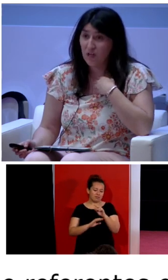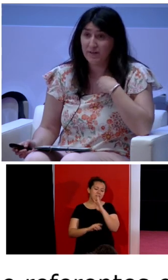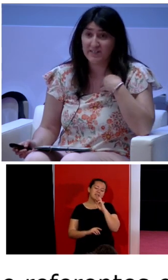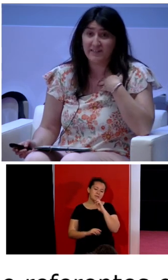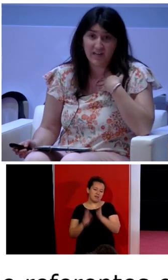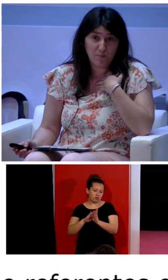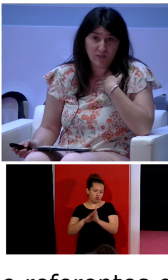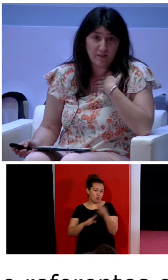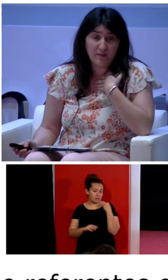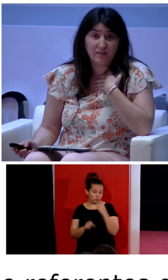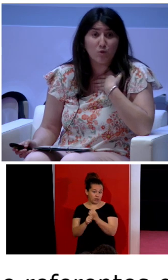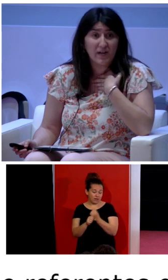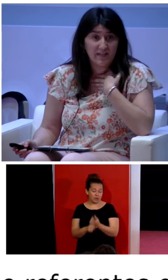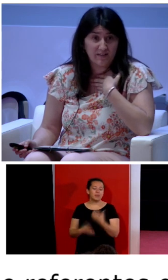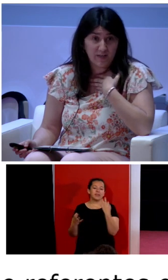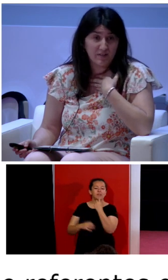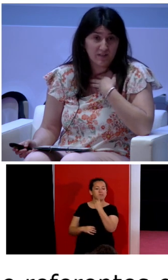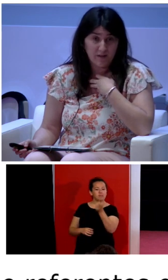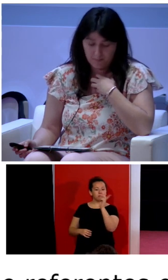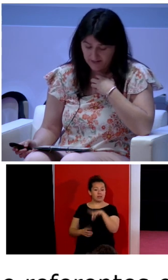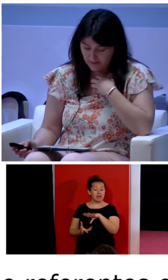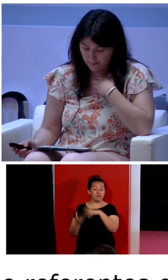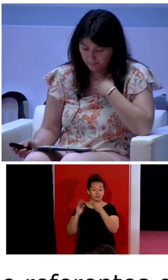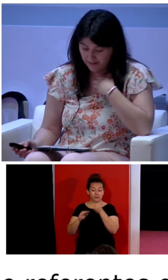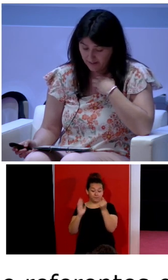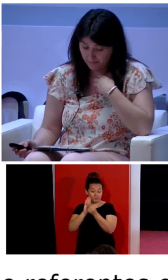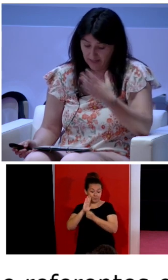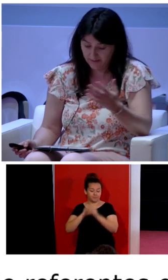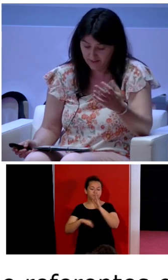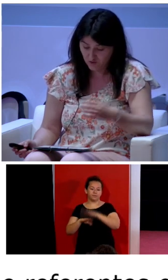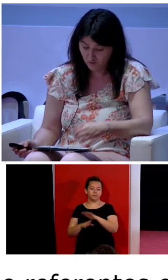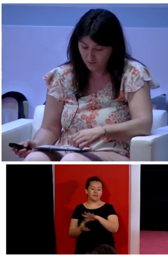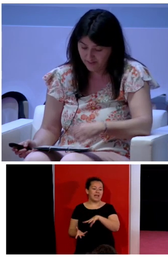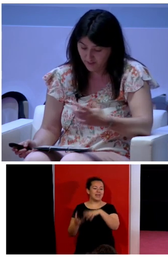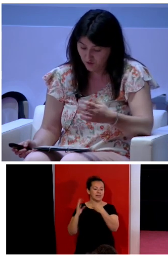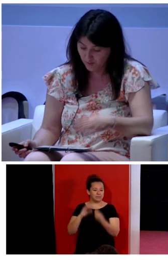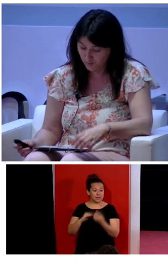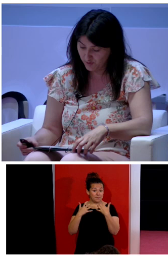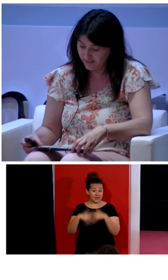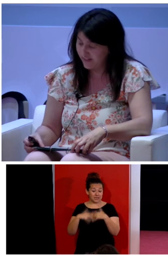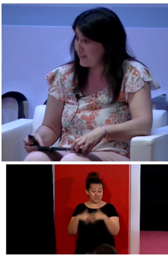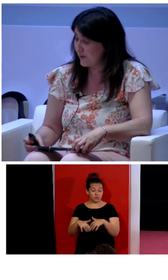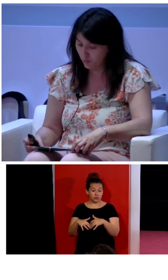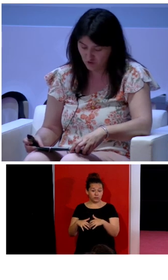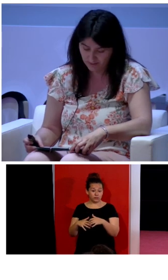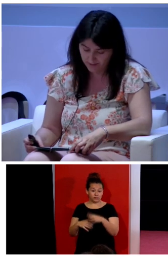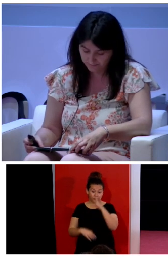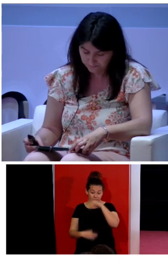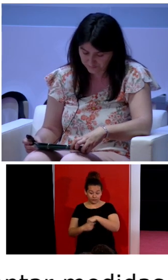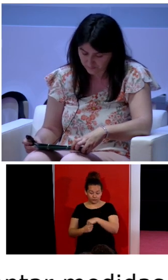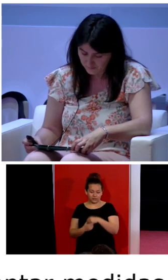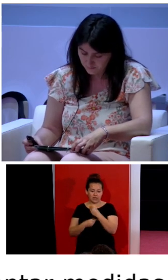Asimismo, cabe resaltar la importancia de articular y adaptar medidas para adaptar esos mecanismos de promoción interna y hacerlo